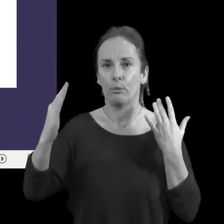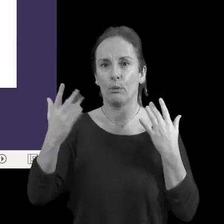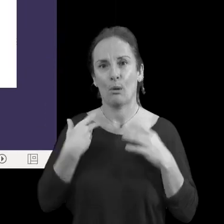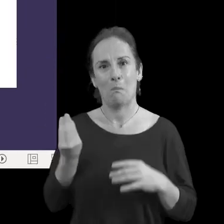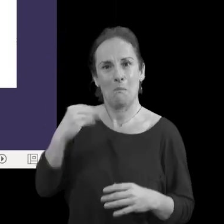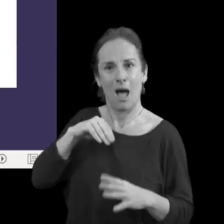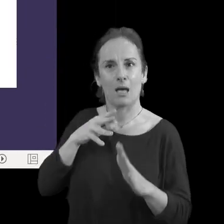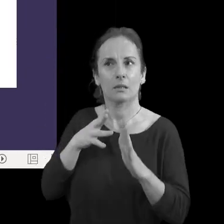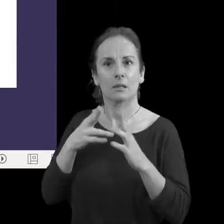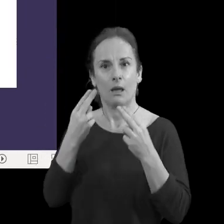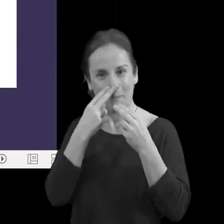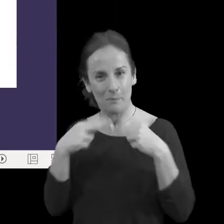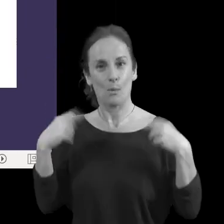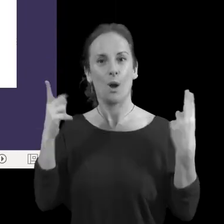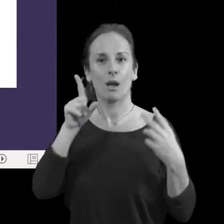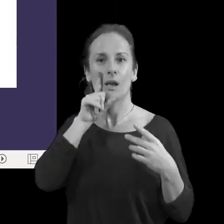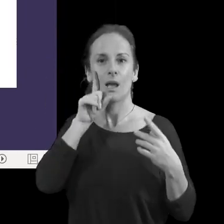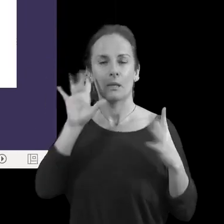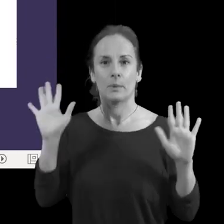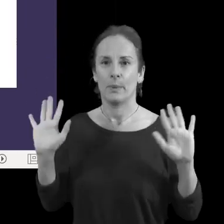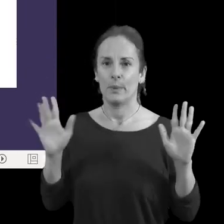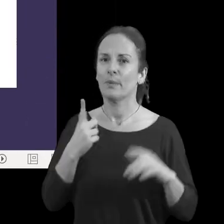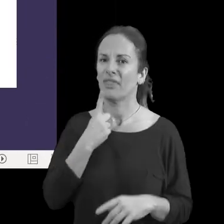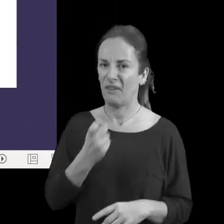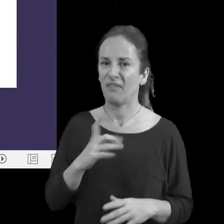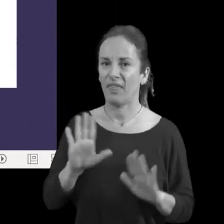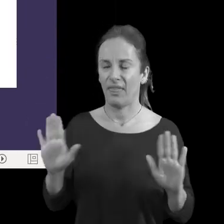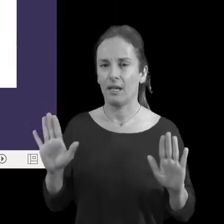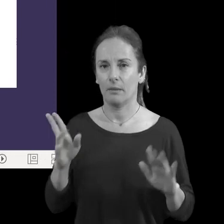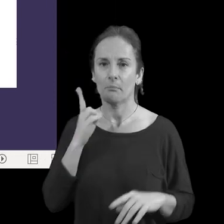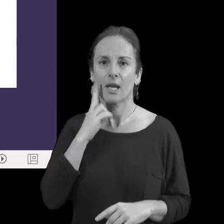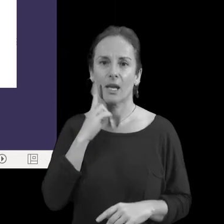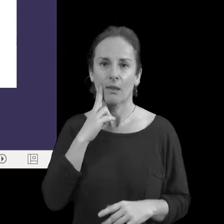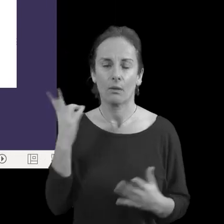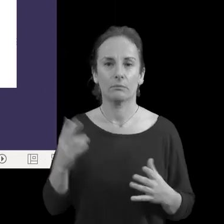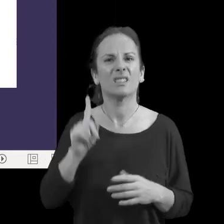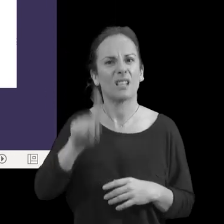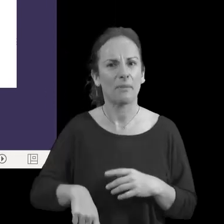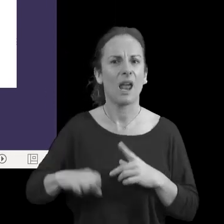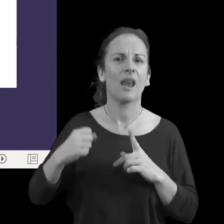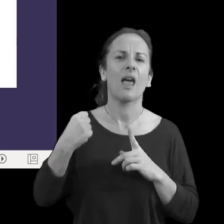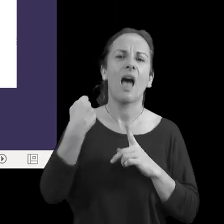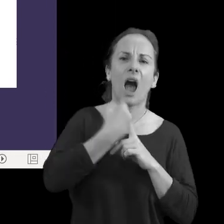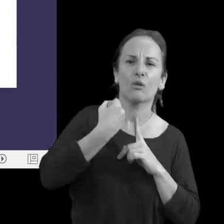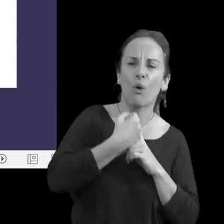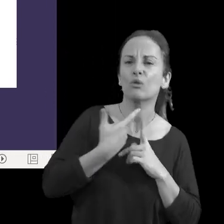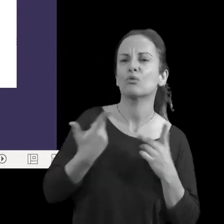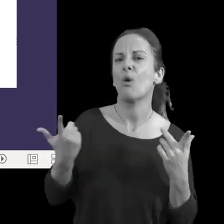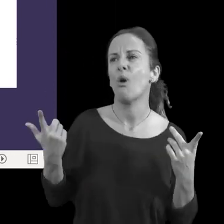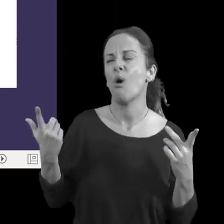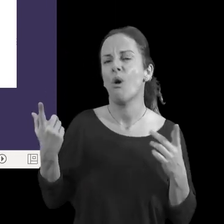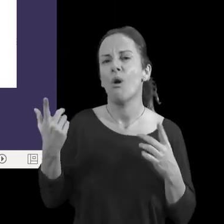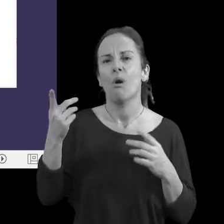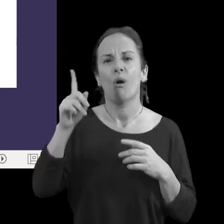que, bueno, pues ser visible como lesbiana se hace muy difícil, ¿no? Está ahí, pues, el acoso, la marginación, el outing que te